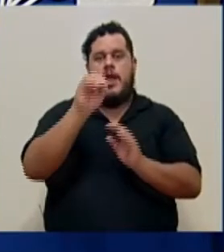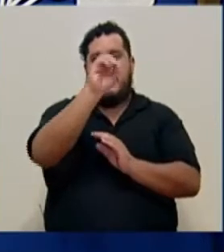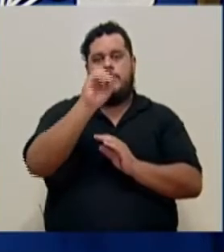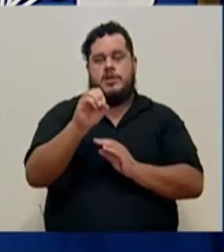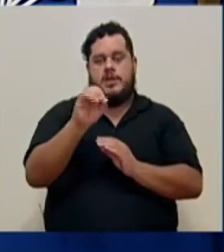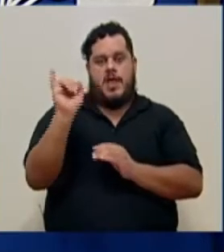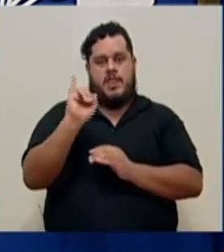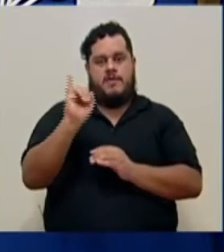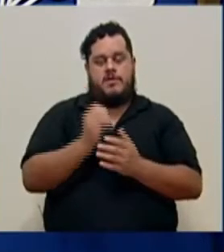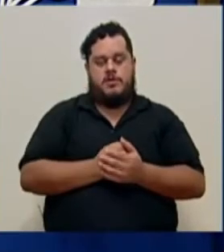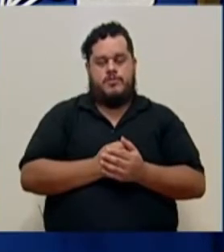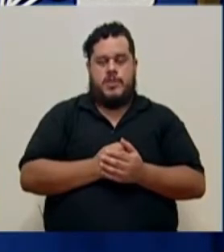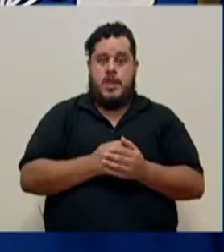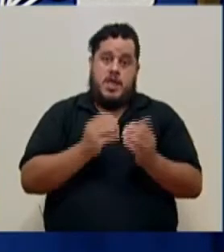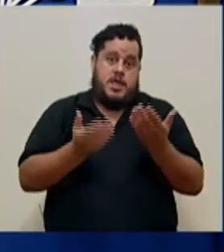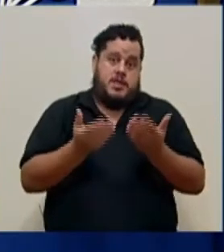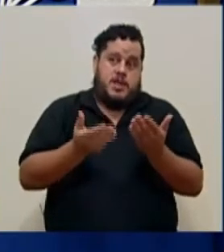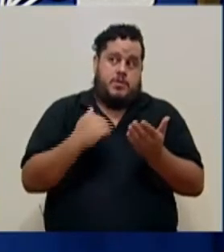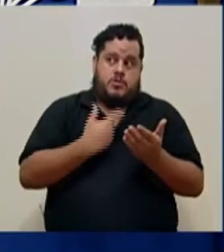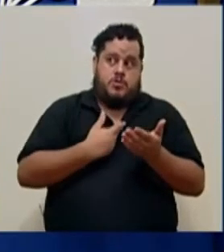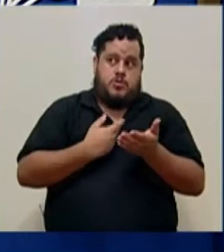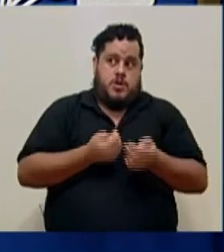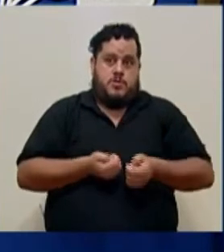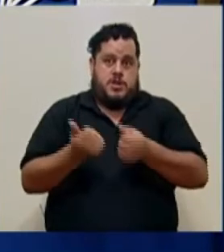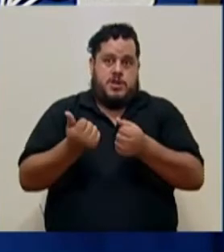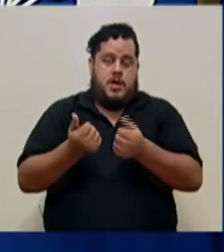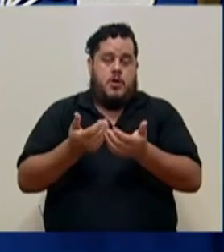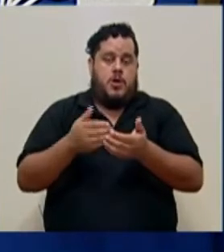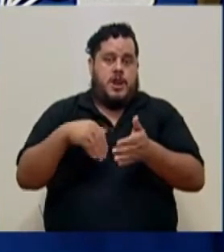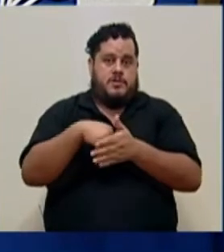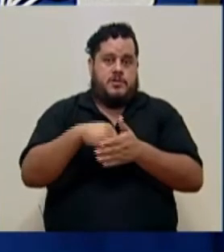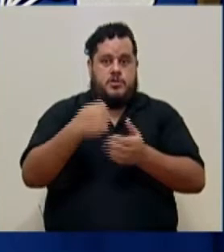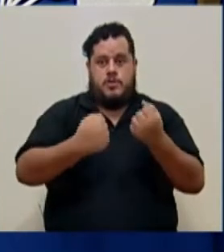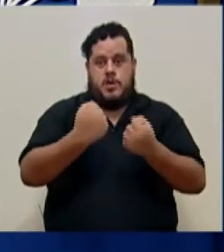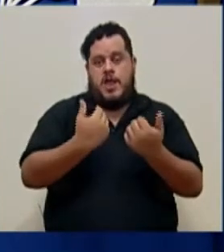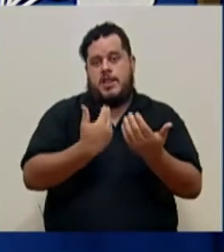infección. Si posiblemente hubiéramos quitado la restricción vehicular hace ya varios meses,